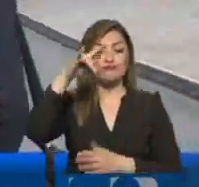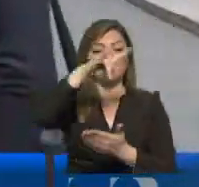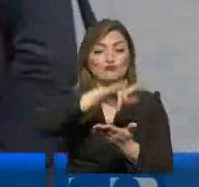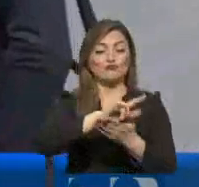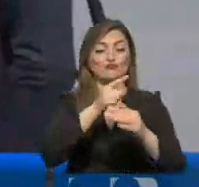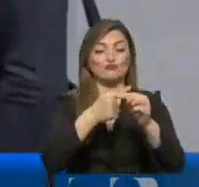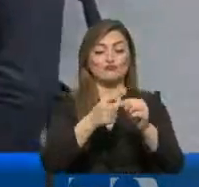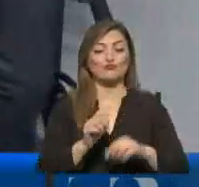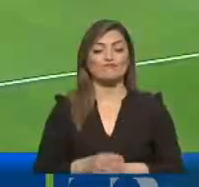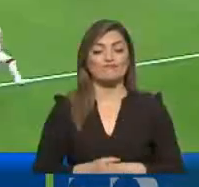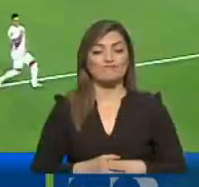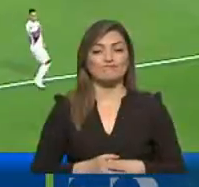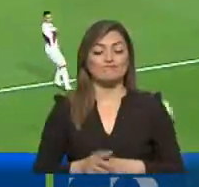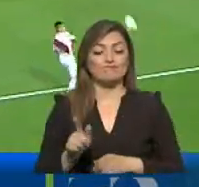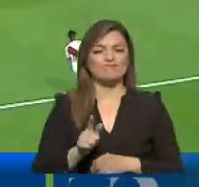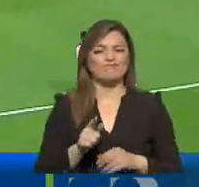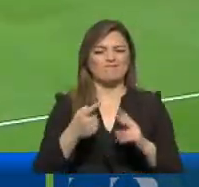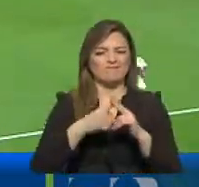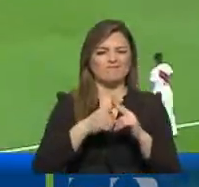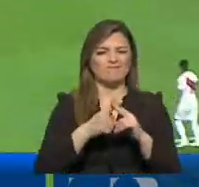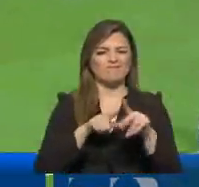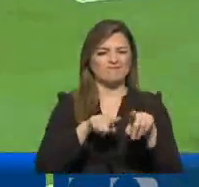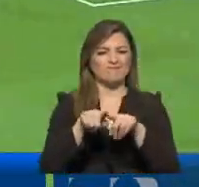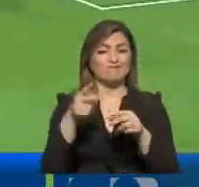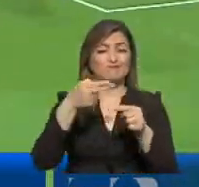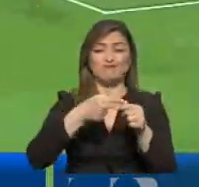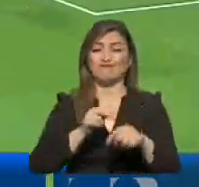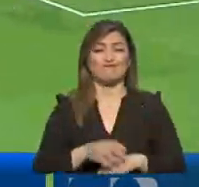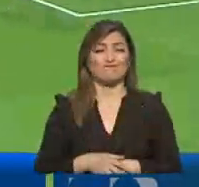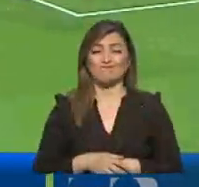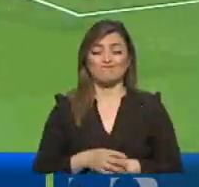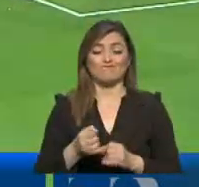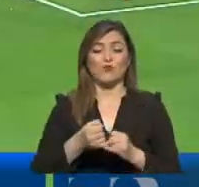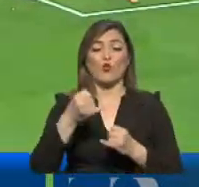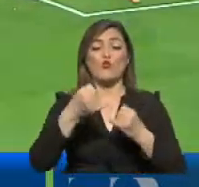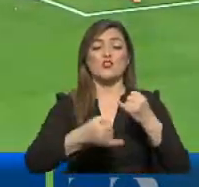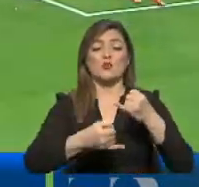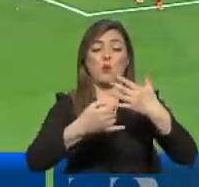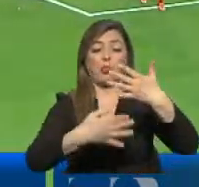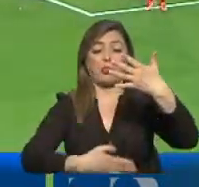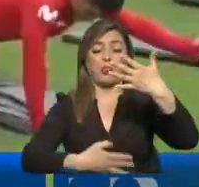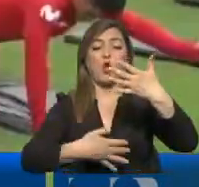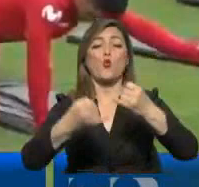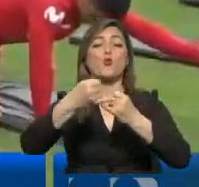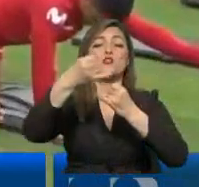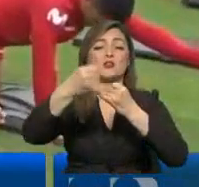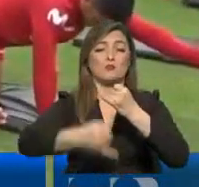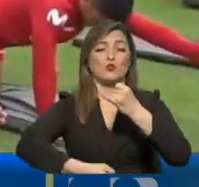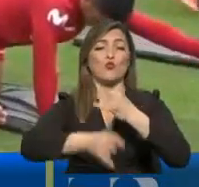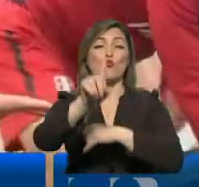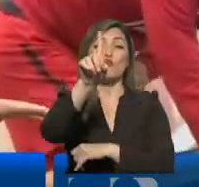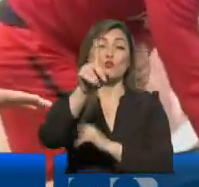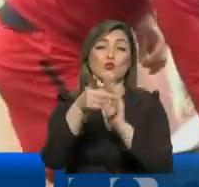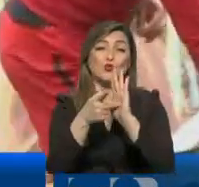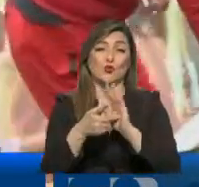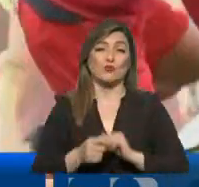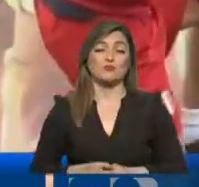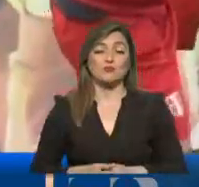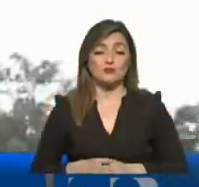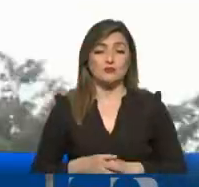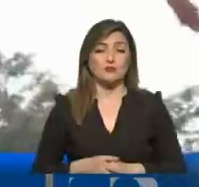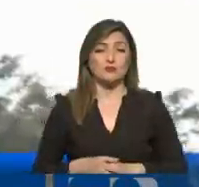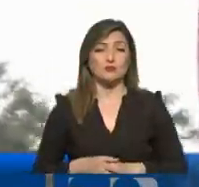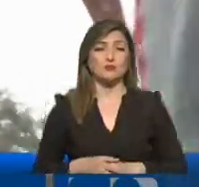El equipo de Gareca no ha tenido un buen inicio de eliminatorias y se encuentra en el último puesto de la tabla de posiciones con apenas 1 punto de 15